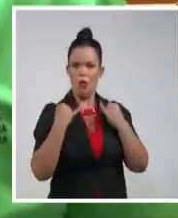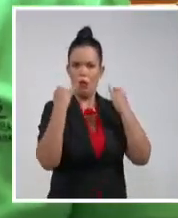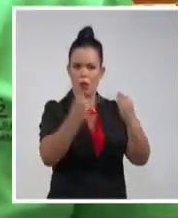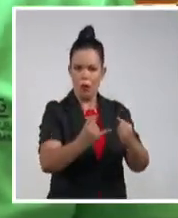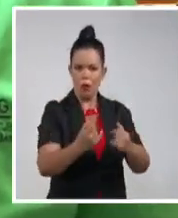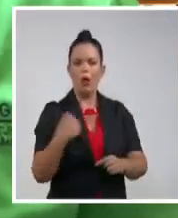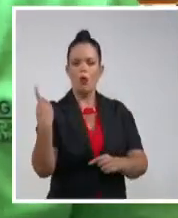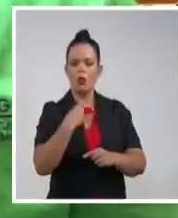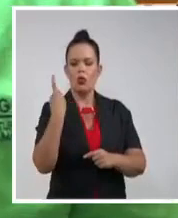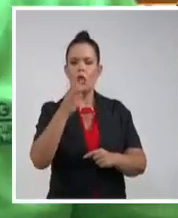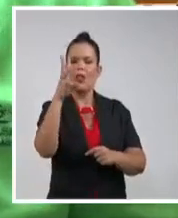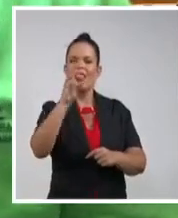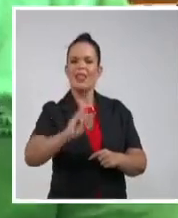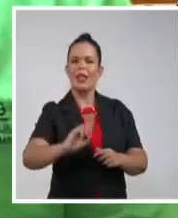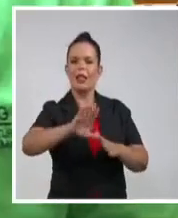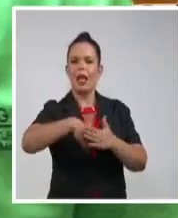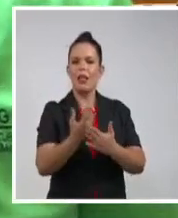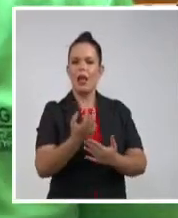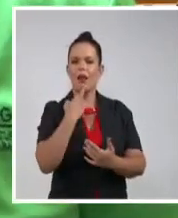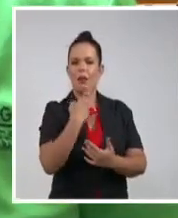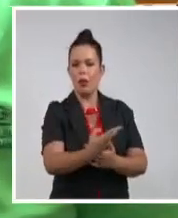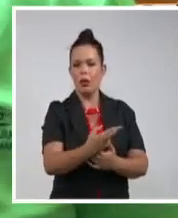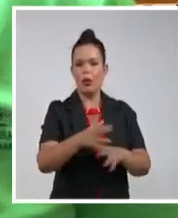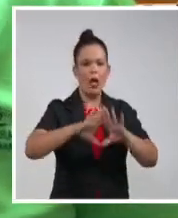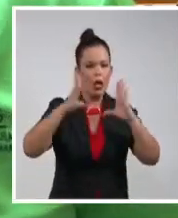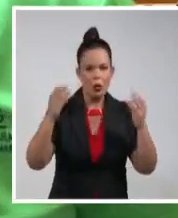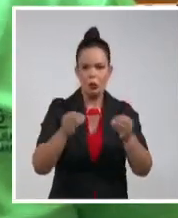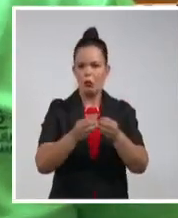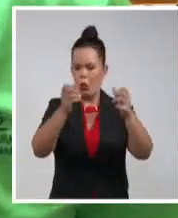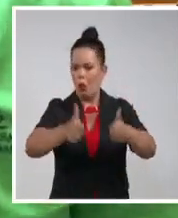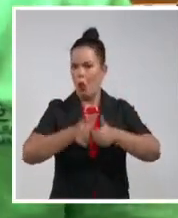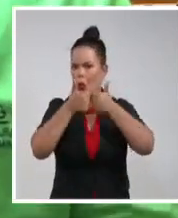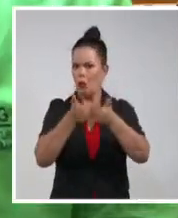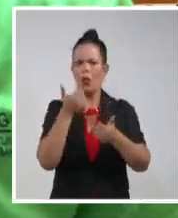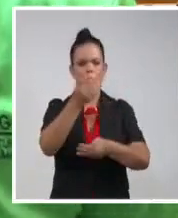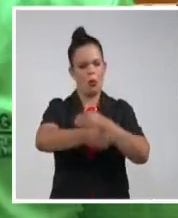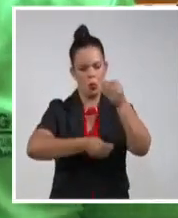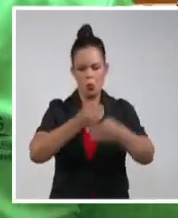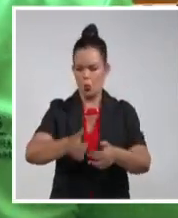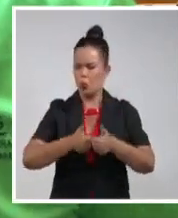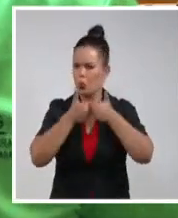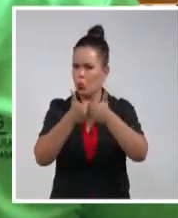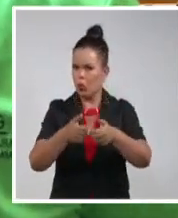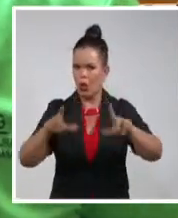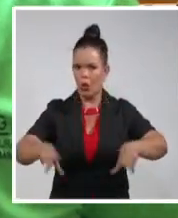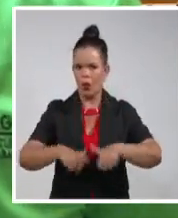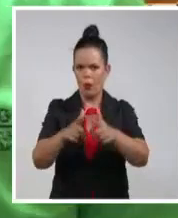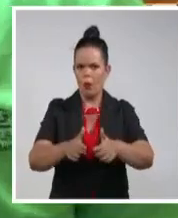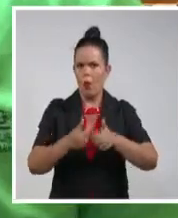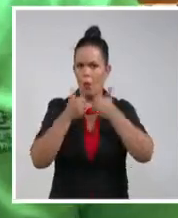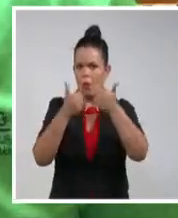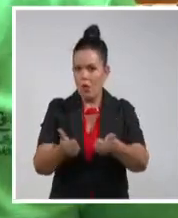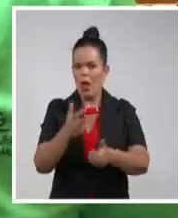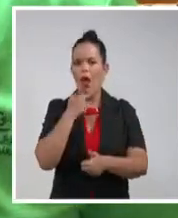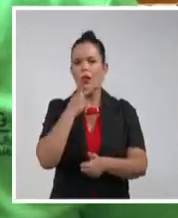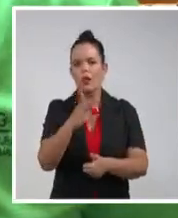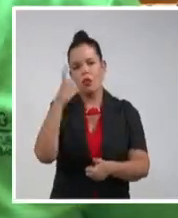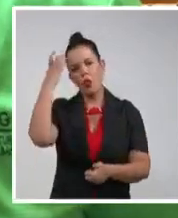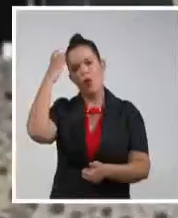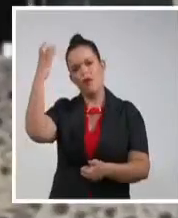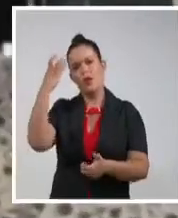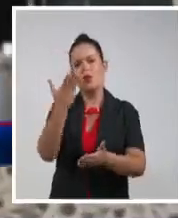30 días para darle respuesta, y creo que todo salió como está establecido en las normas de la atención que debe prestar el gobierno a la solicitud